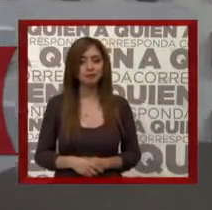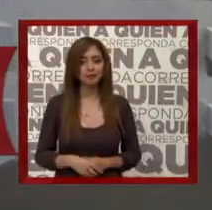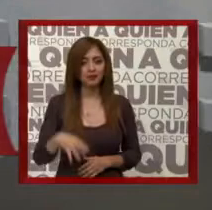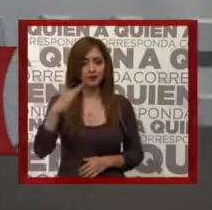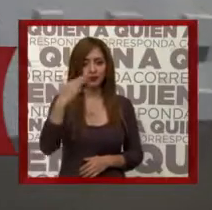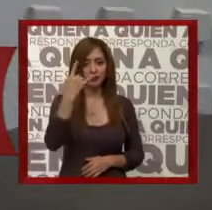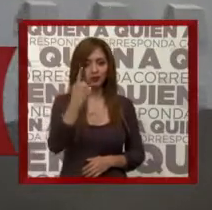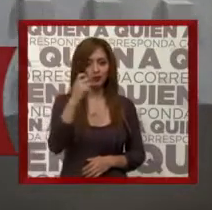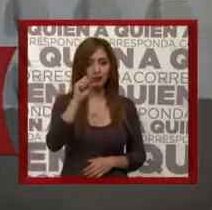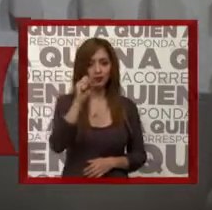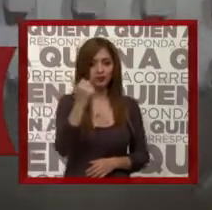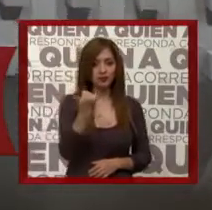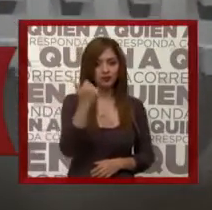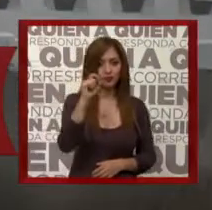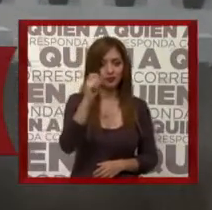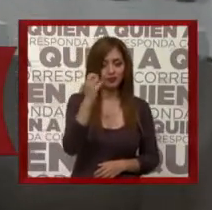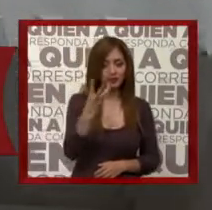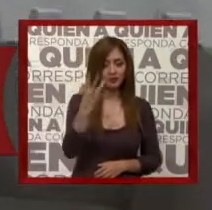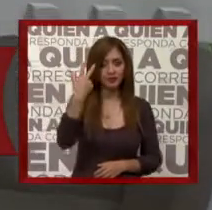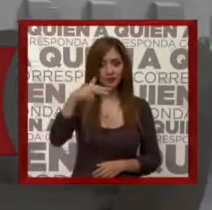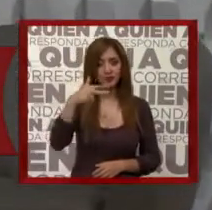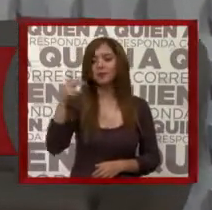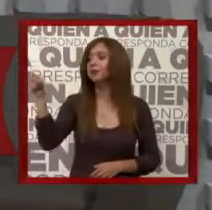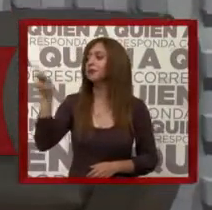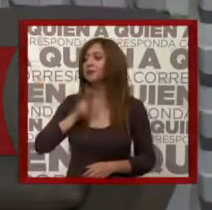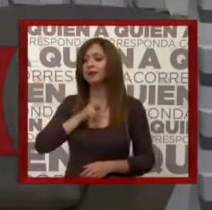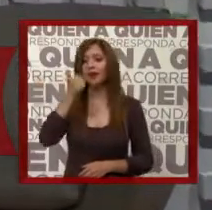Mi alumno preferido me va a ayudar en 66, la pantalla,